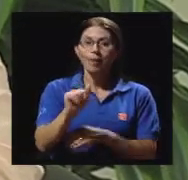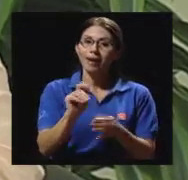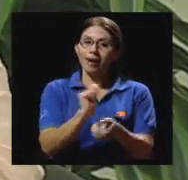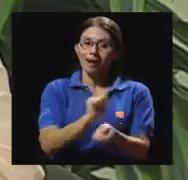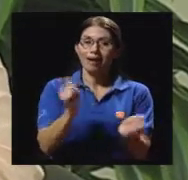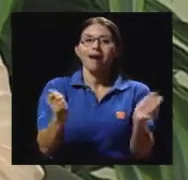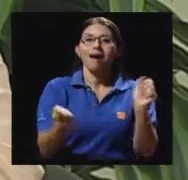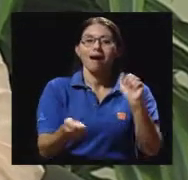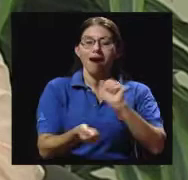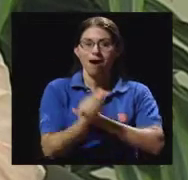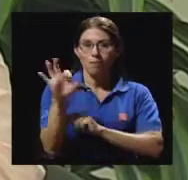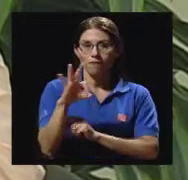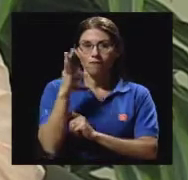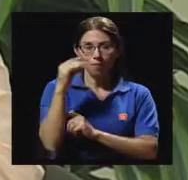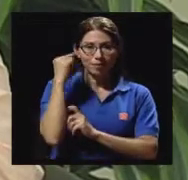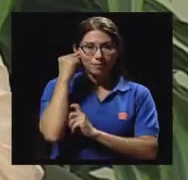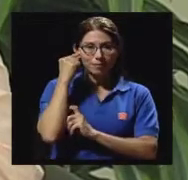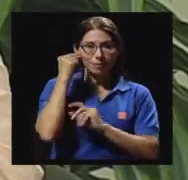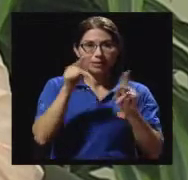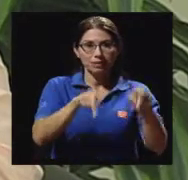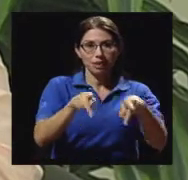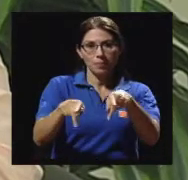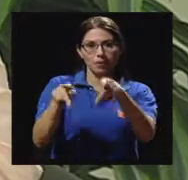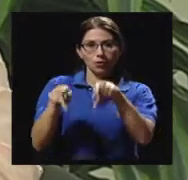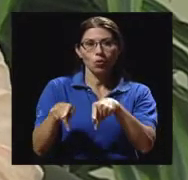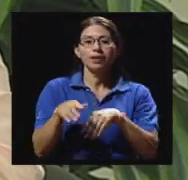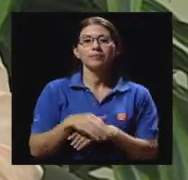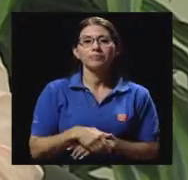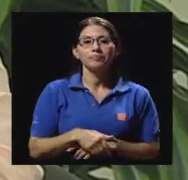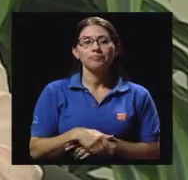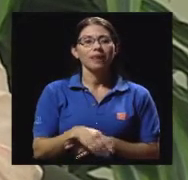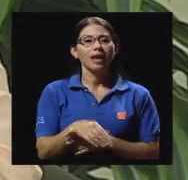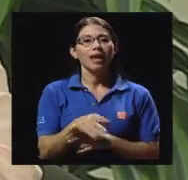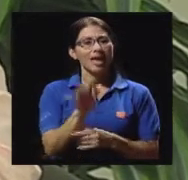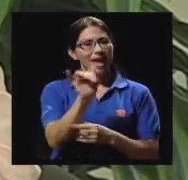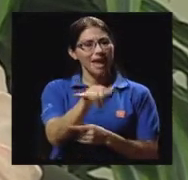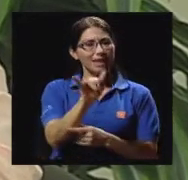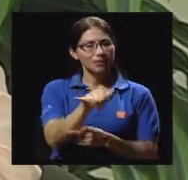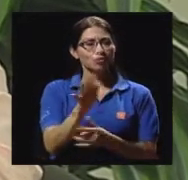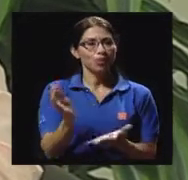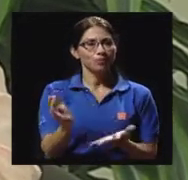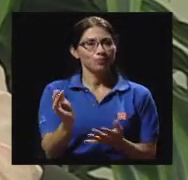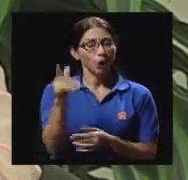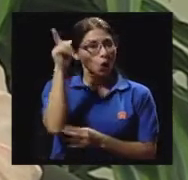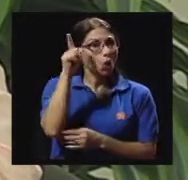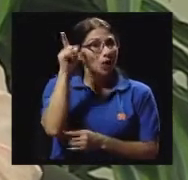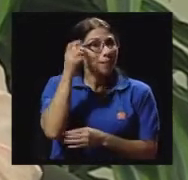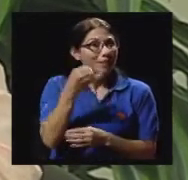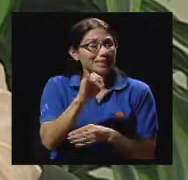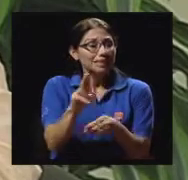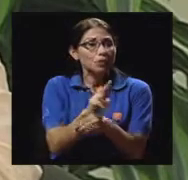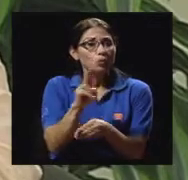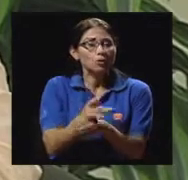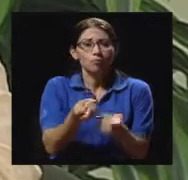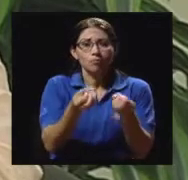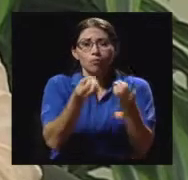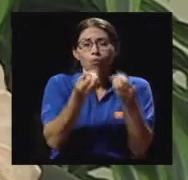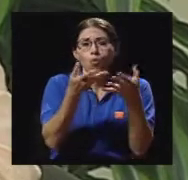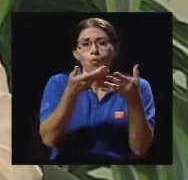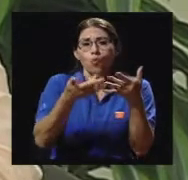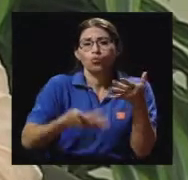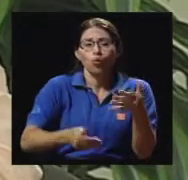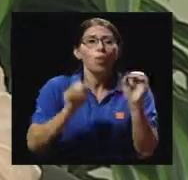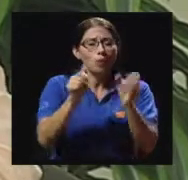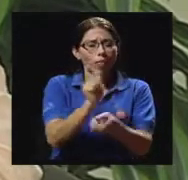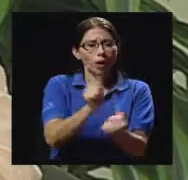de las personas. Eso lleva, lógicamente, si se consume en grandes cantidades, a un cambio a